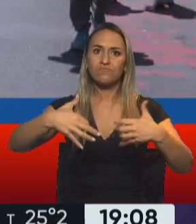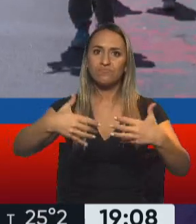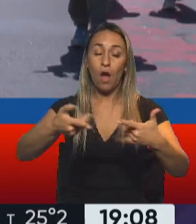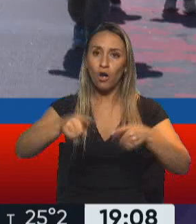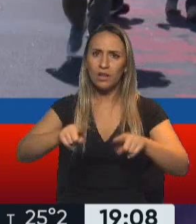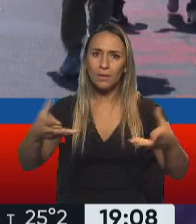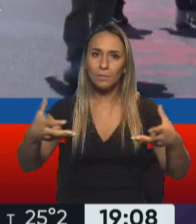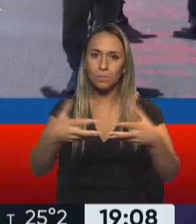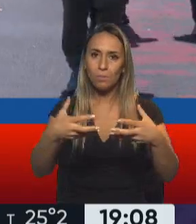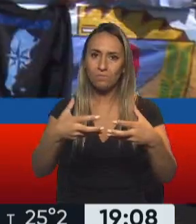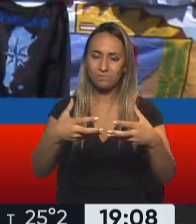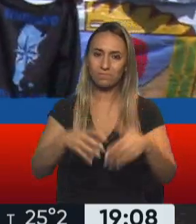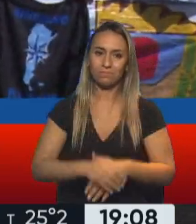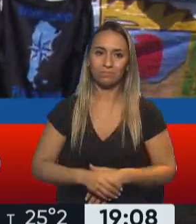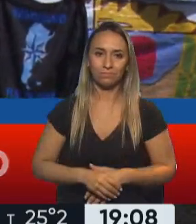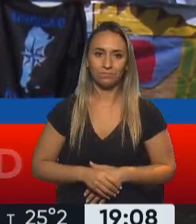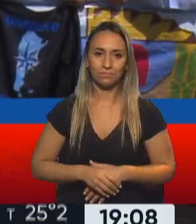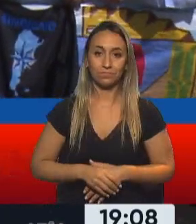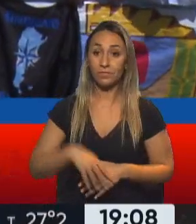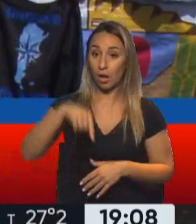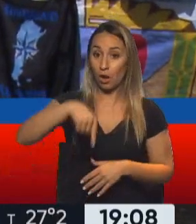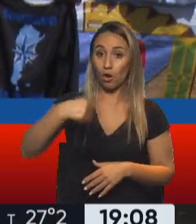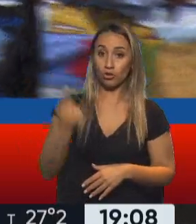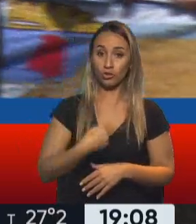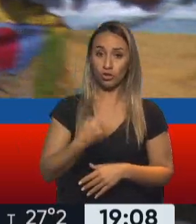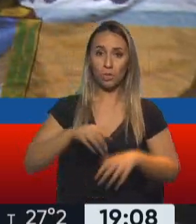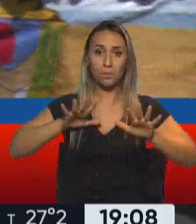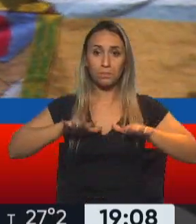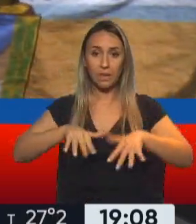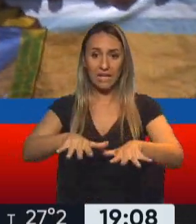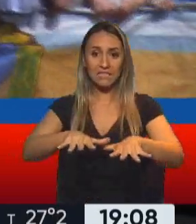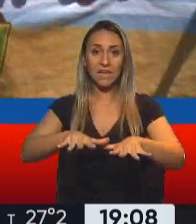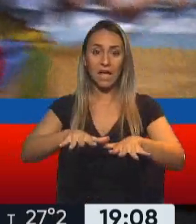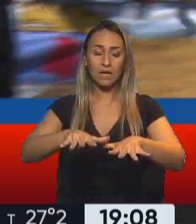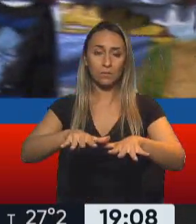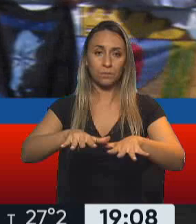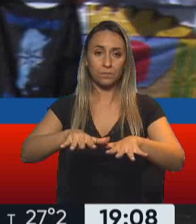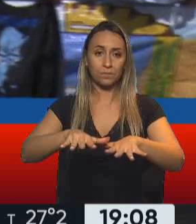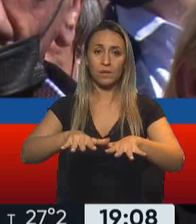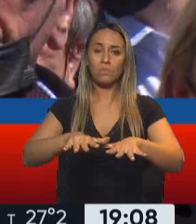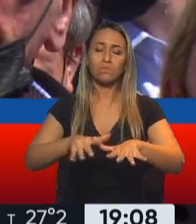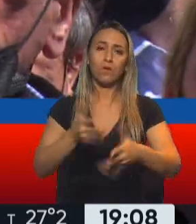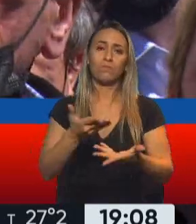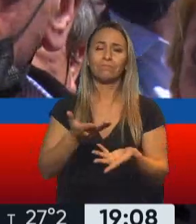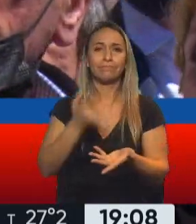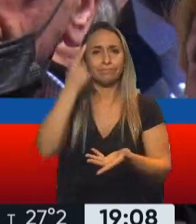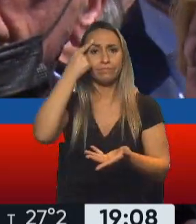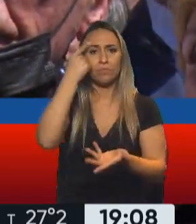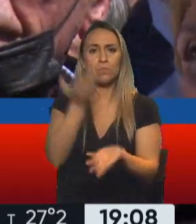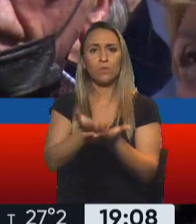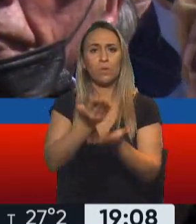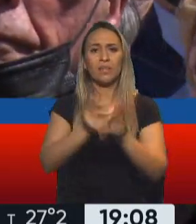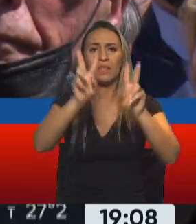para el Frente de Todos. Hoy marchamos para establecer una agenda que para el movimiento